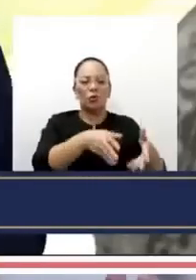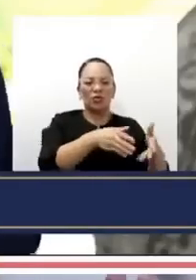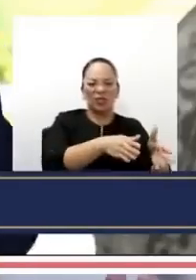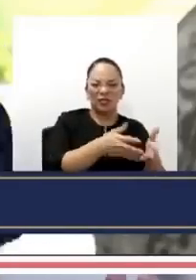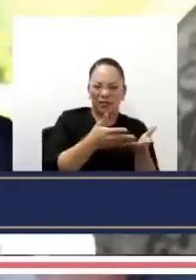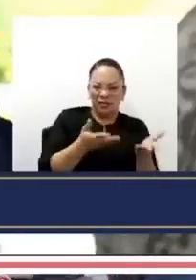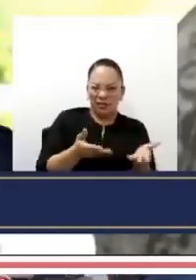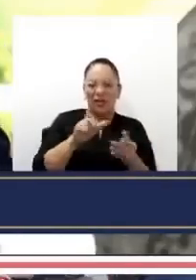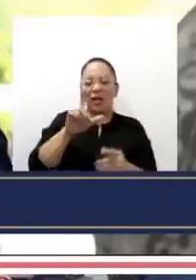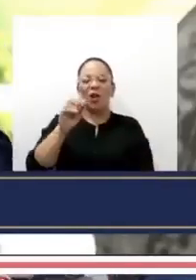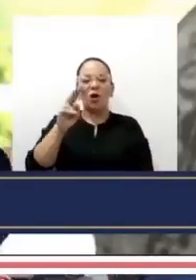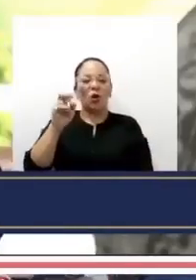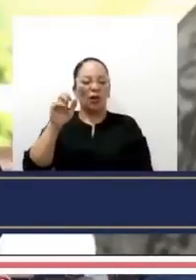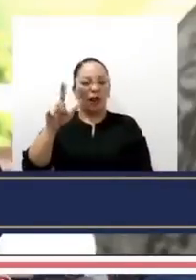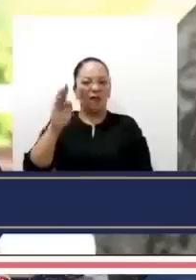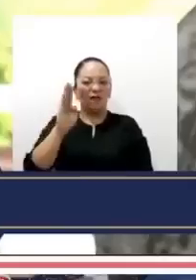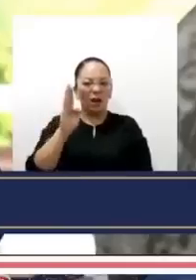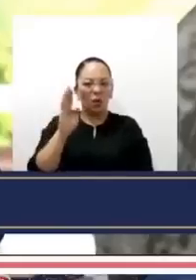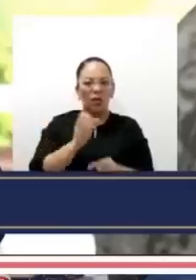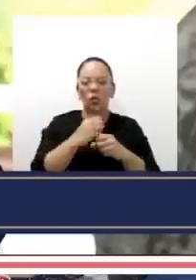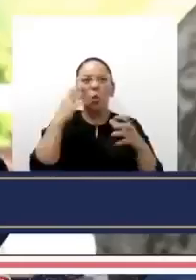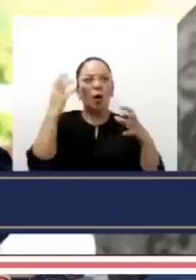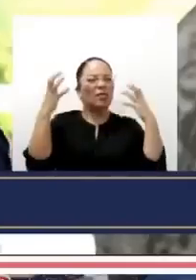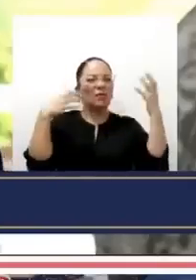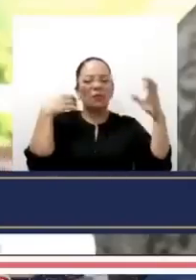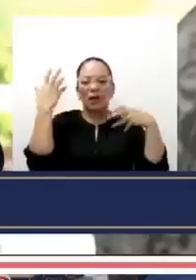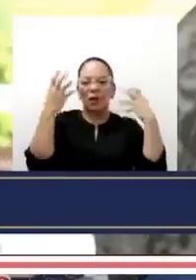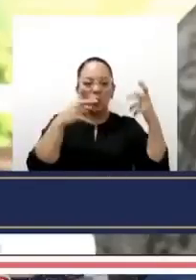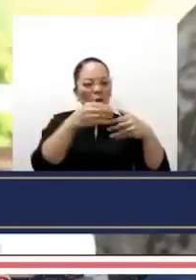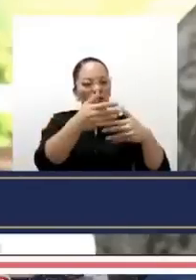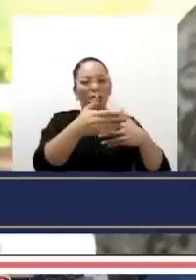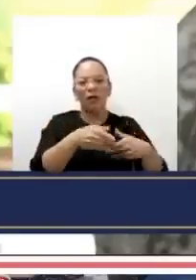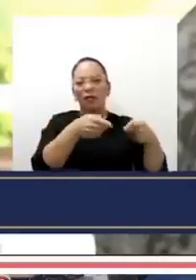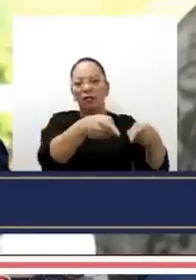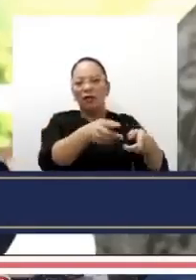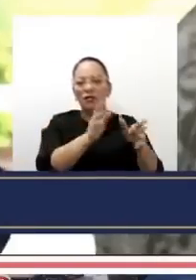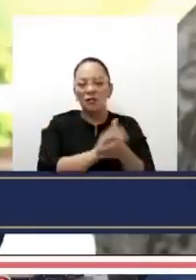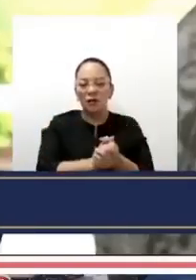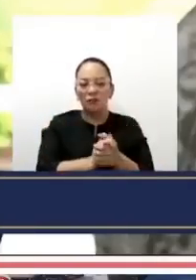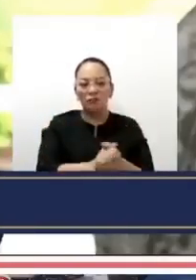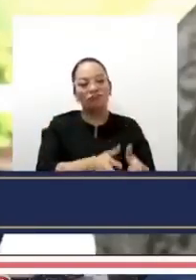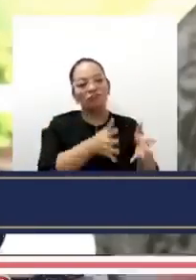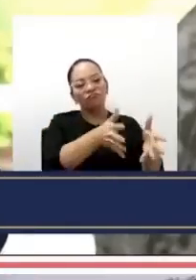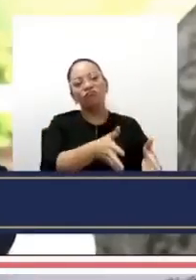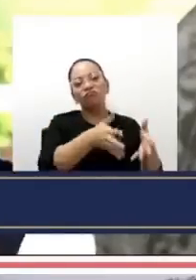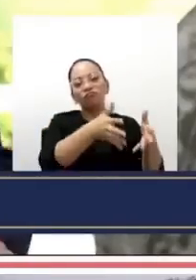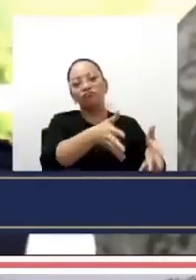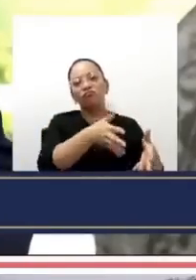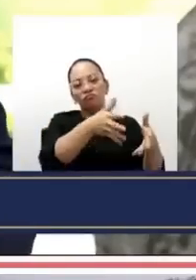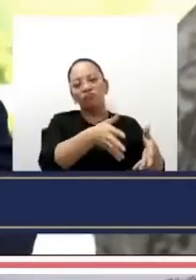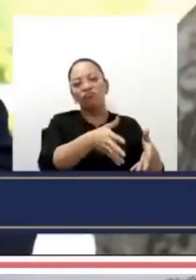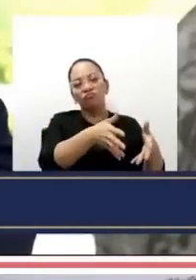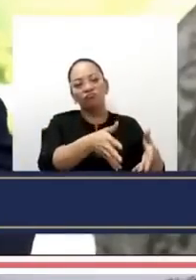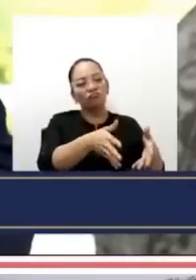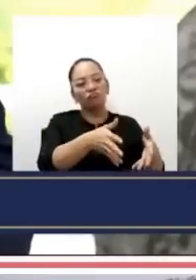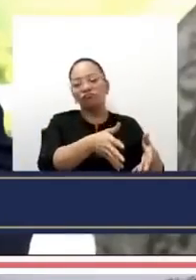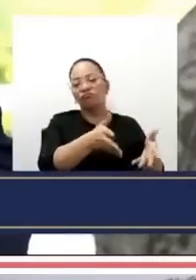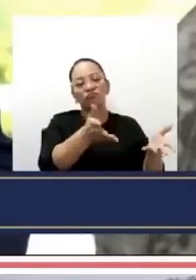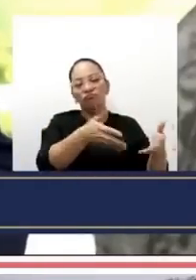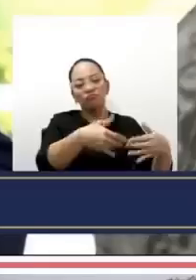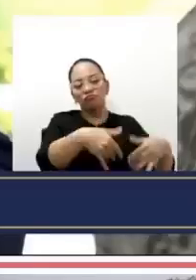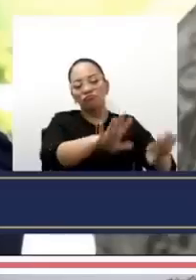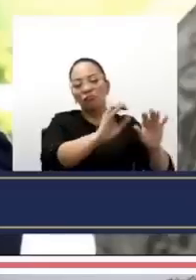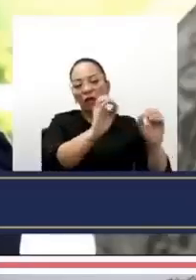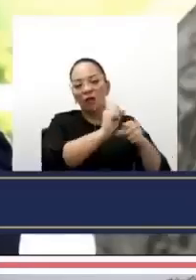don Leonel Baruch hizo todo este alboroto, y ahí está ese expediente, durmiendo el sueño de los injustos.